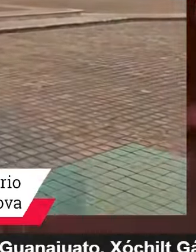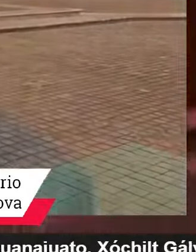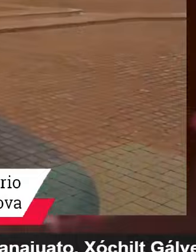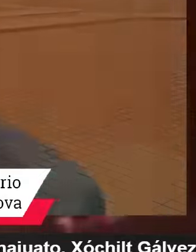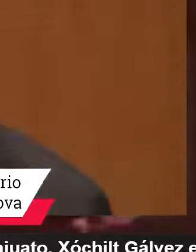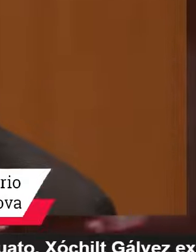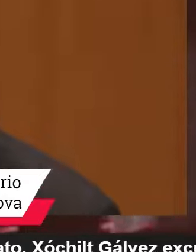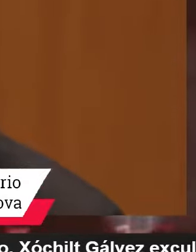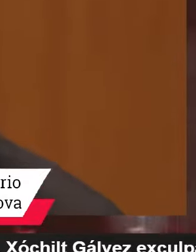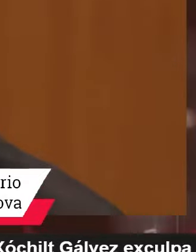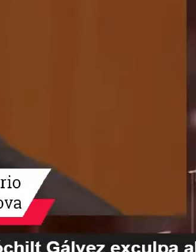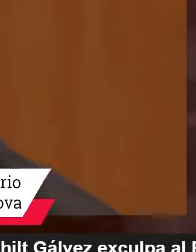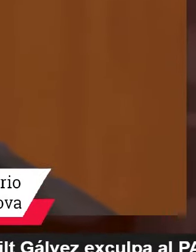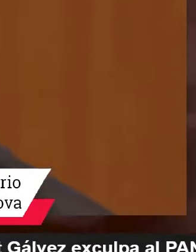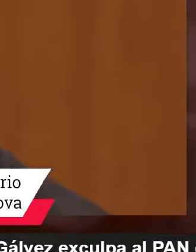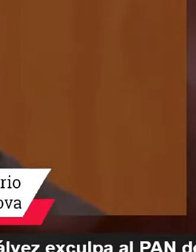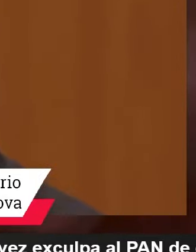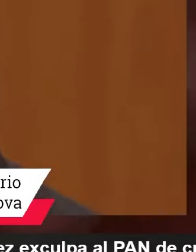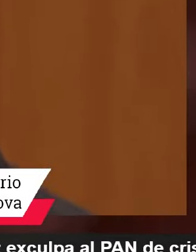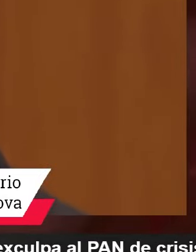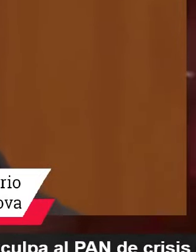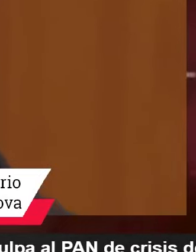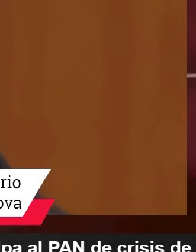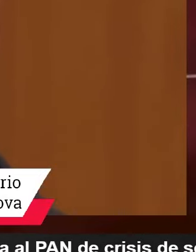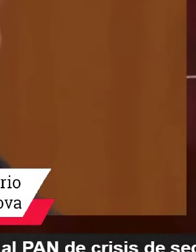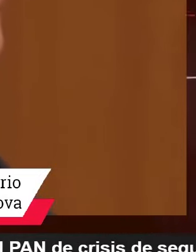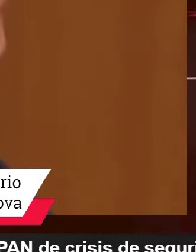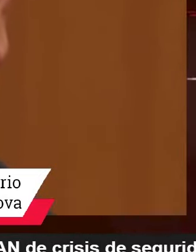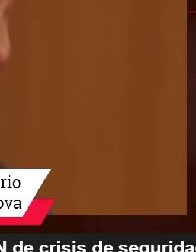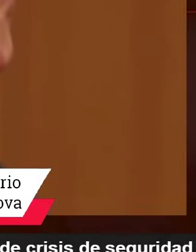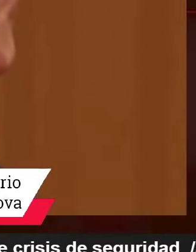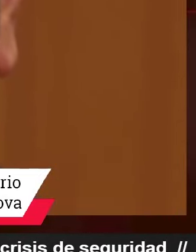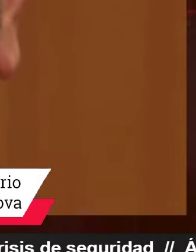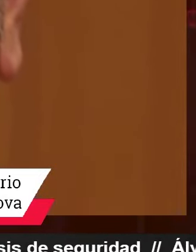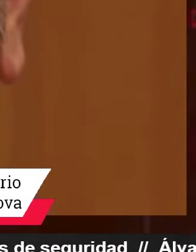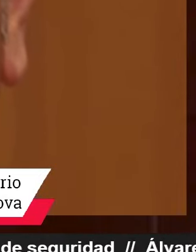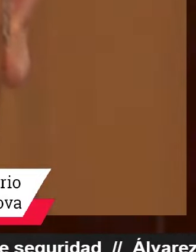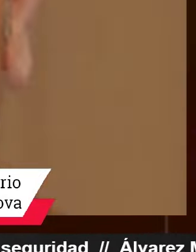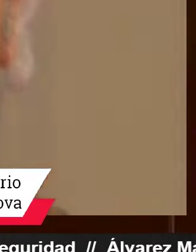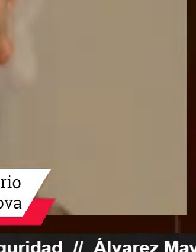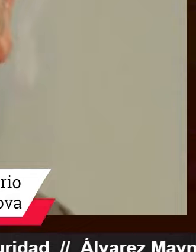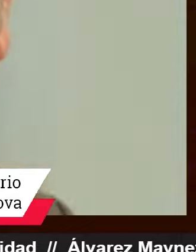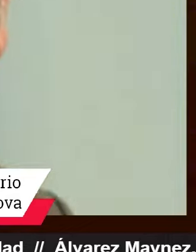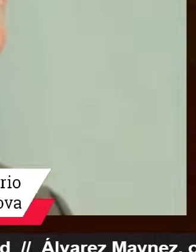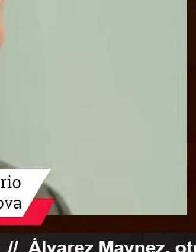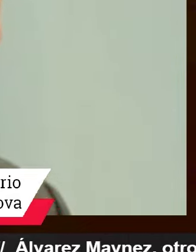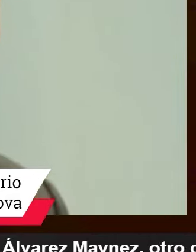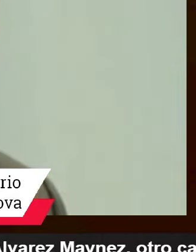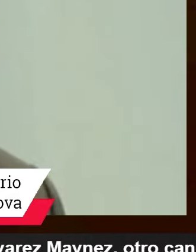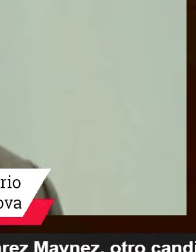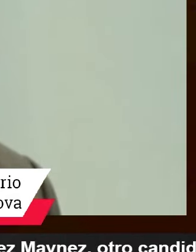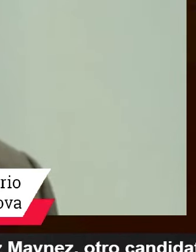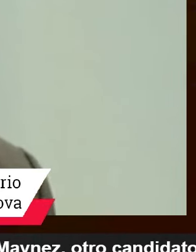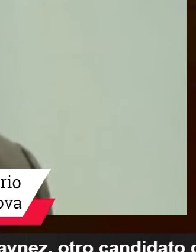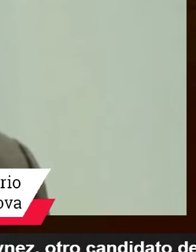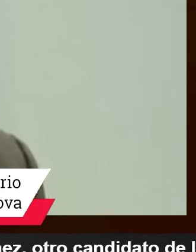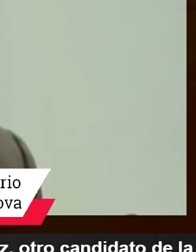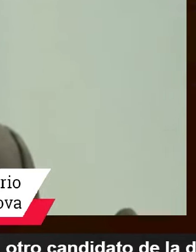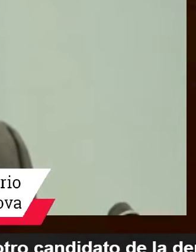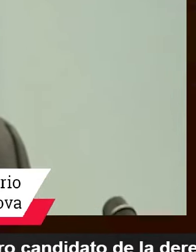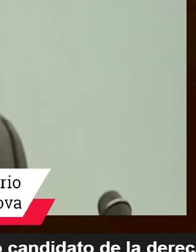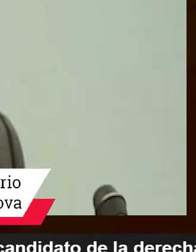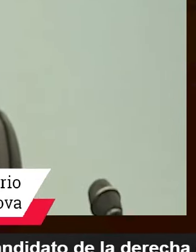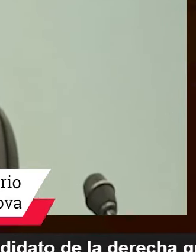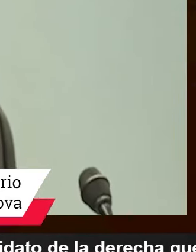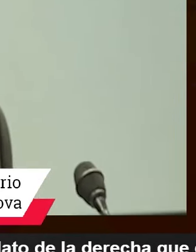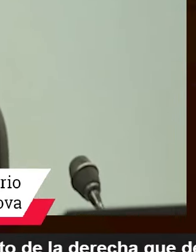contexto de la transparencia y la ley eh Tan solo en las elecciones de 2018 y 2021 el INE pagó 30.9